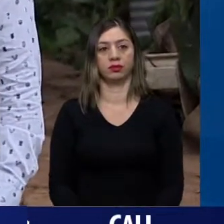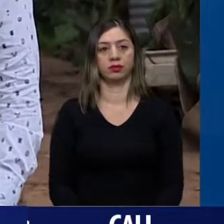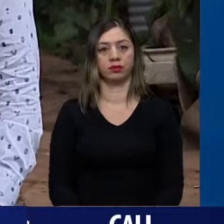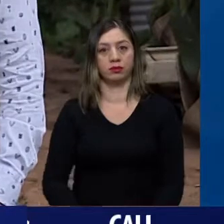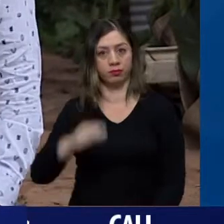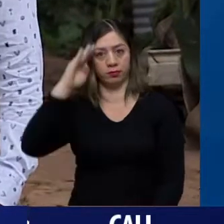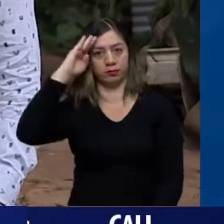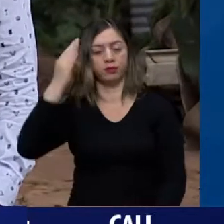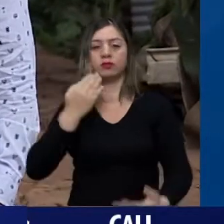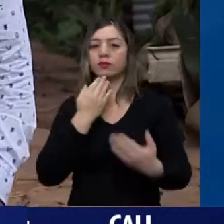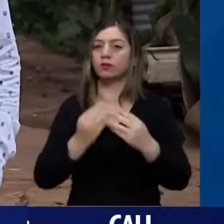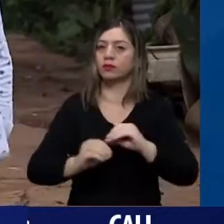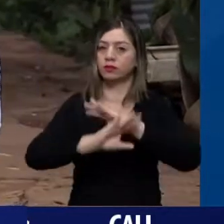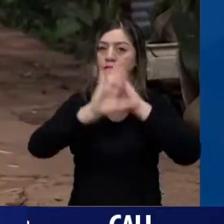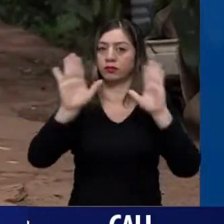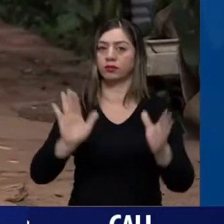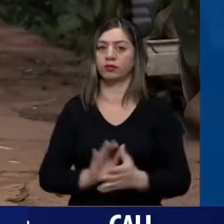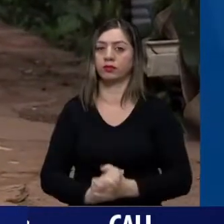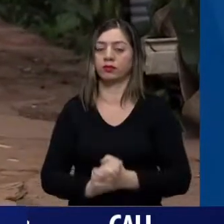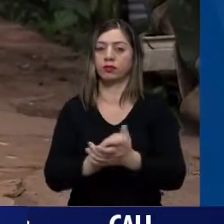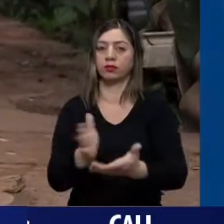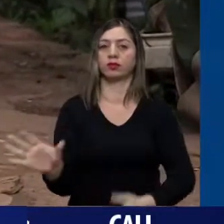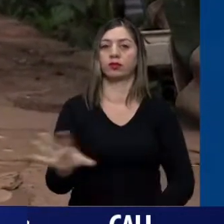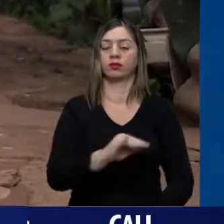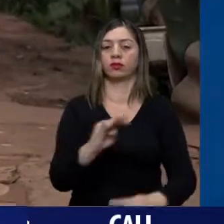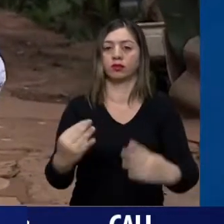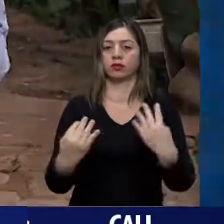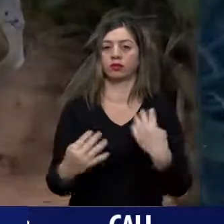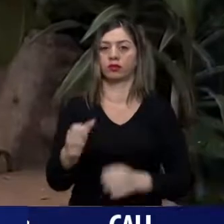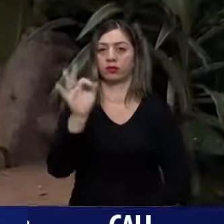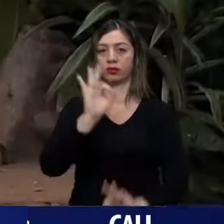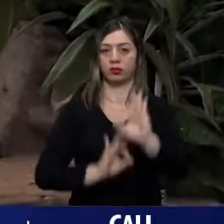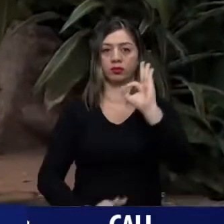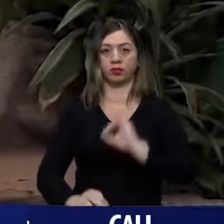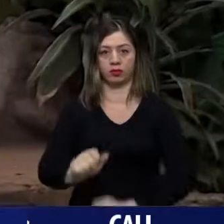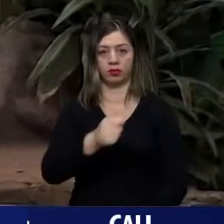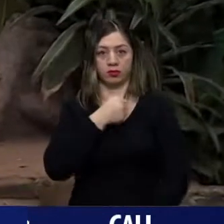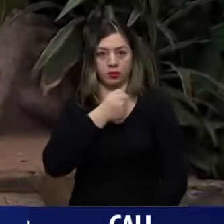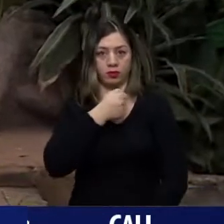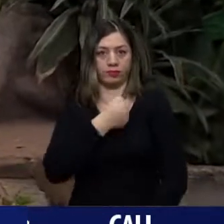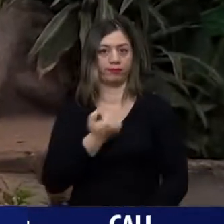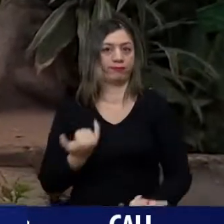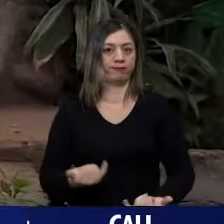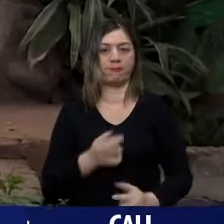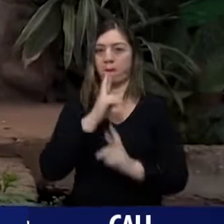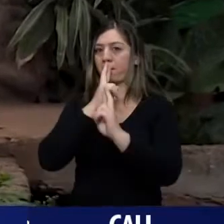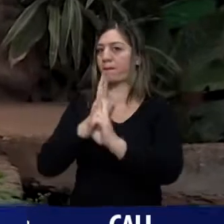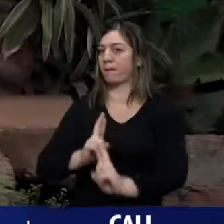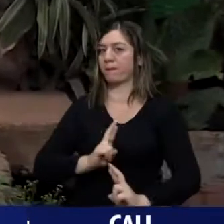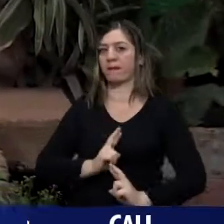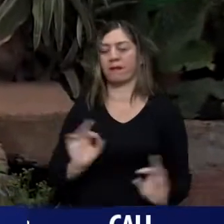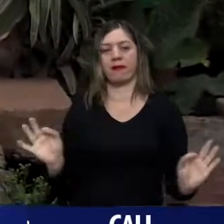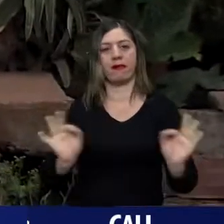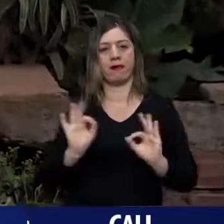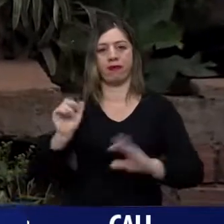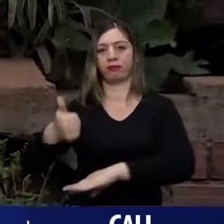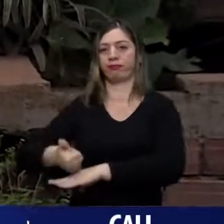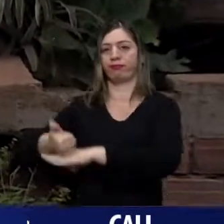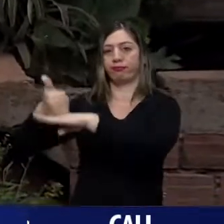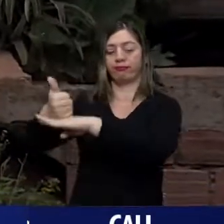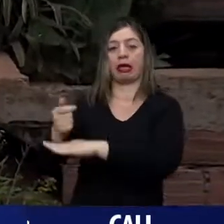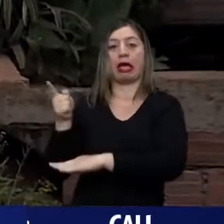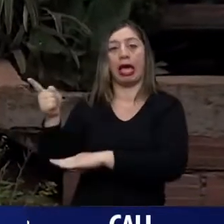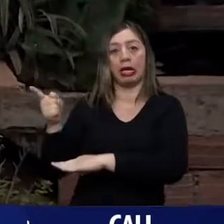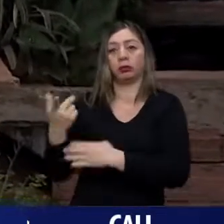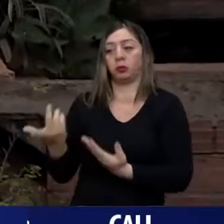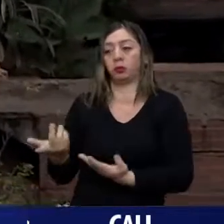Gigi, hola, muy buenos días para usted y para todos los televidentes de Telepacífico Noticias. Pues mire, aún no hay respuesta por parte de las autoridades. Ellos